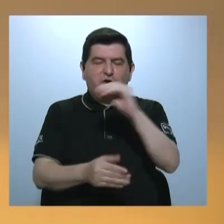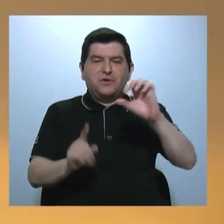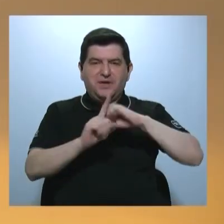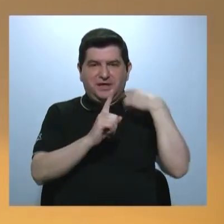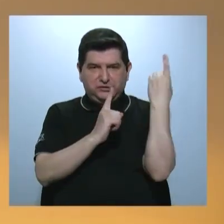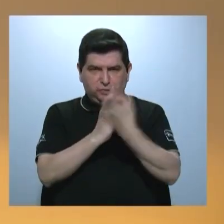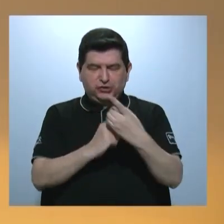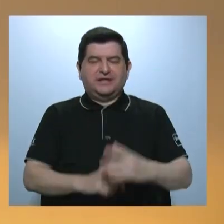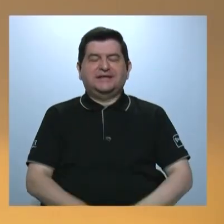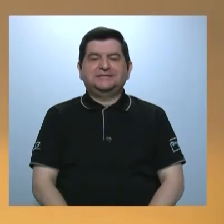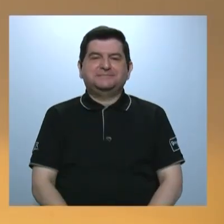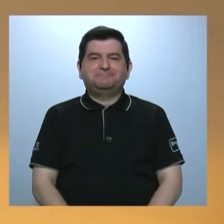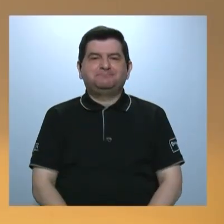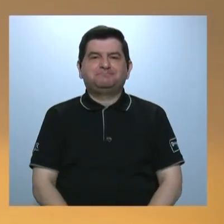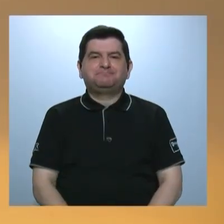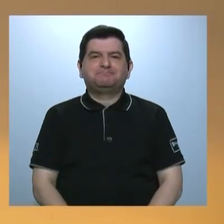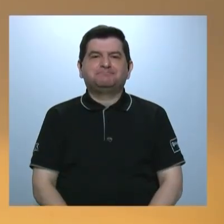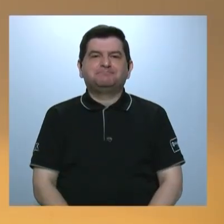y